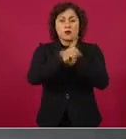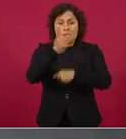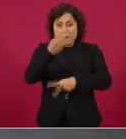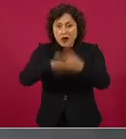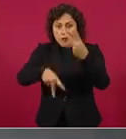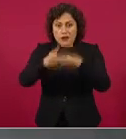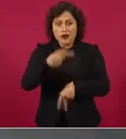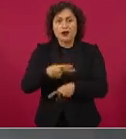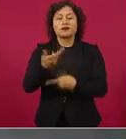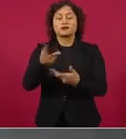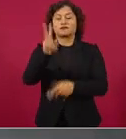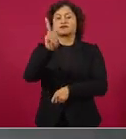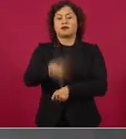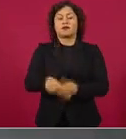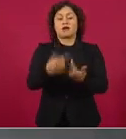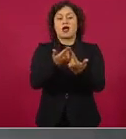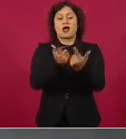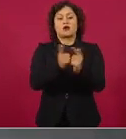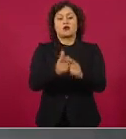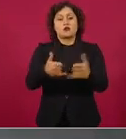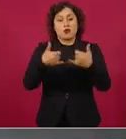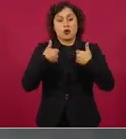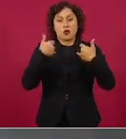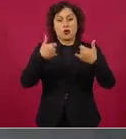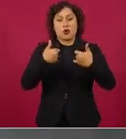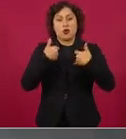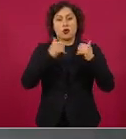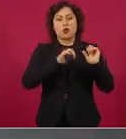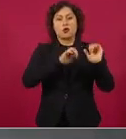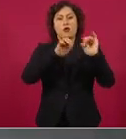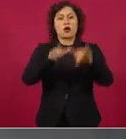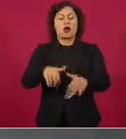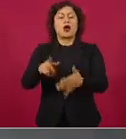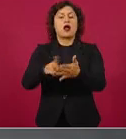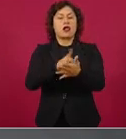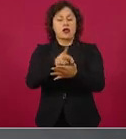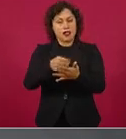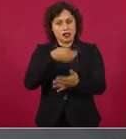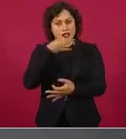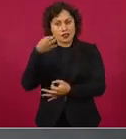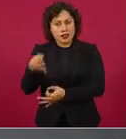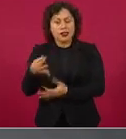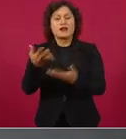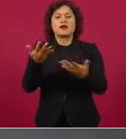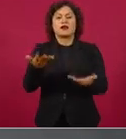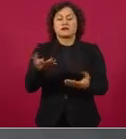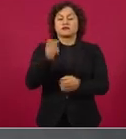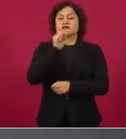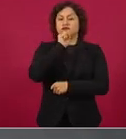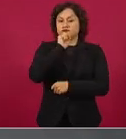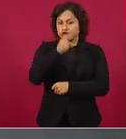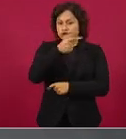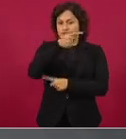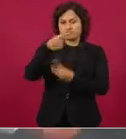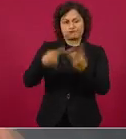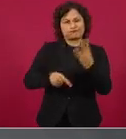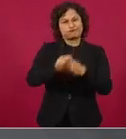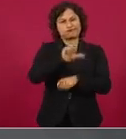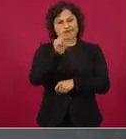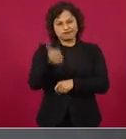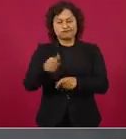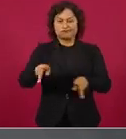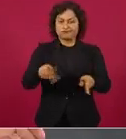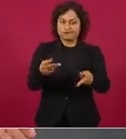metieron a generaciones de jóvenes en el circuito de la farmacodependencia, del consumo de drogas o del